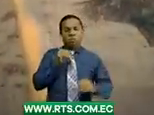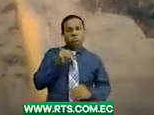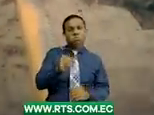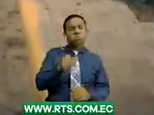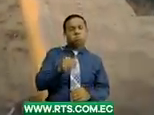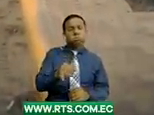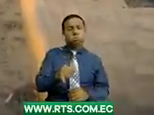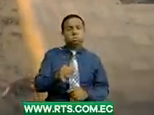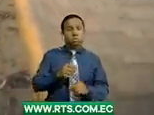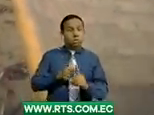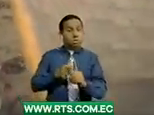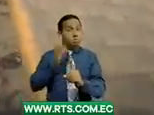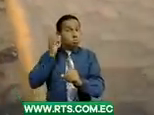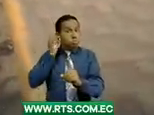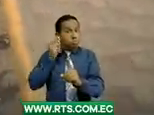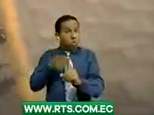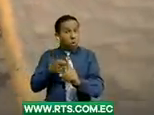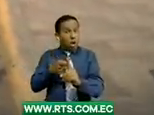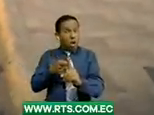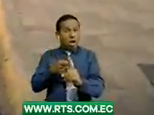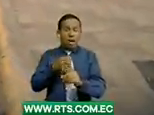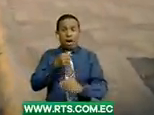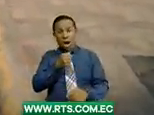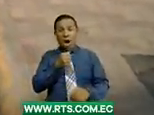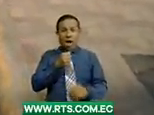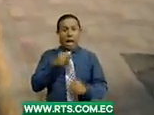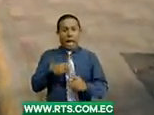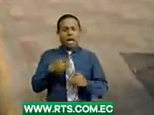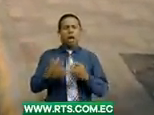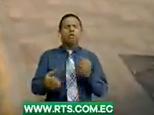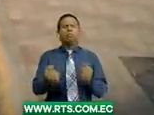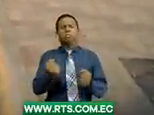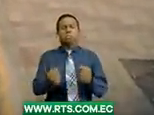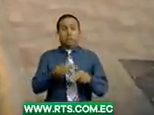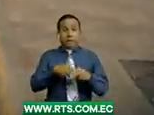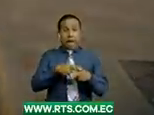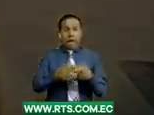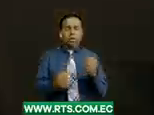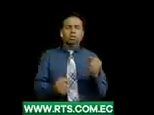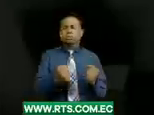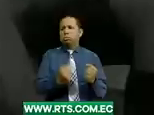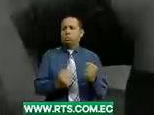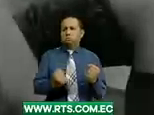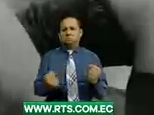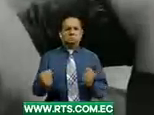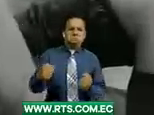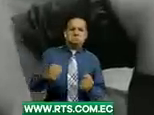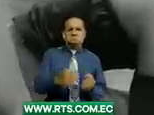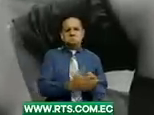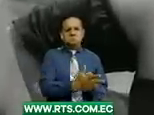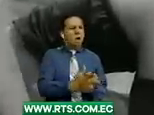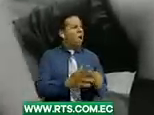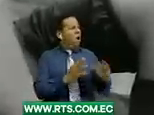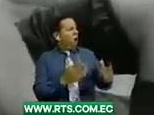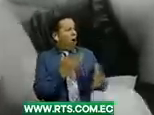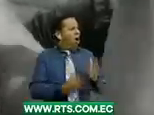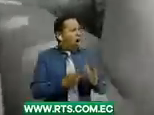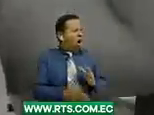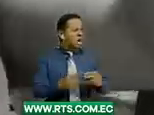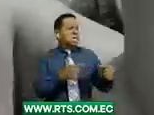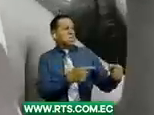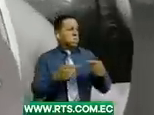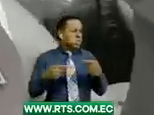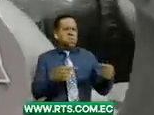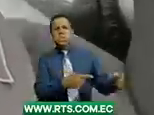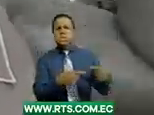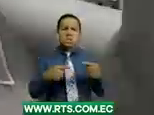artista peninsular, al darse cuenta que la llevaban a otro lugar, forcejeó con el conductor del taxi. La que lo cogieron, lo pegaron, ella